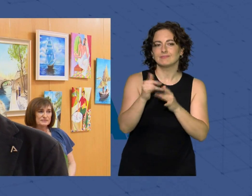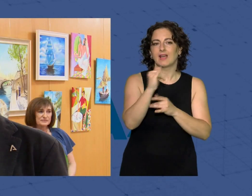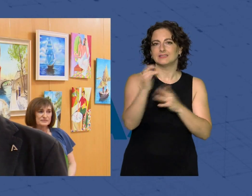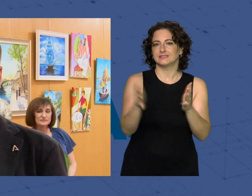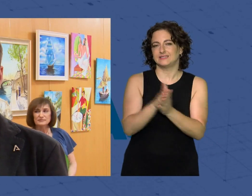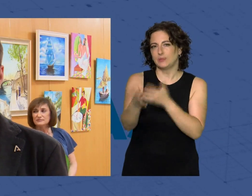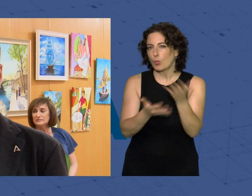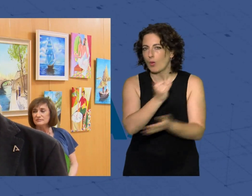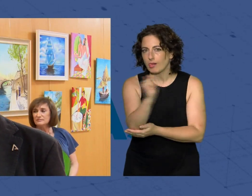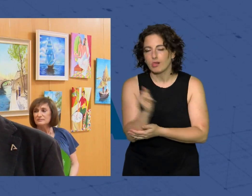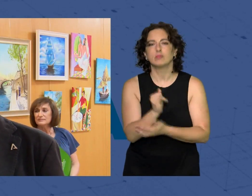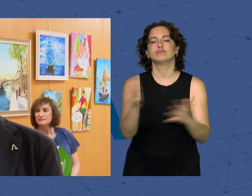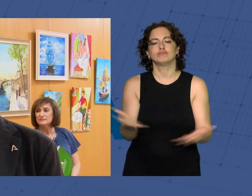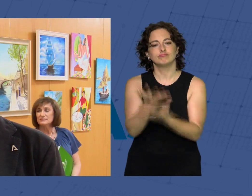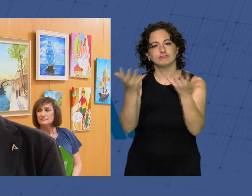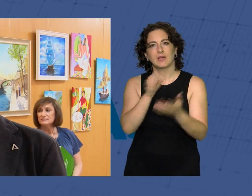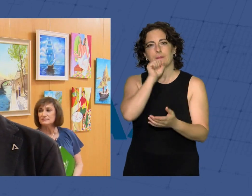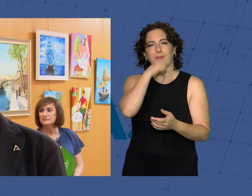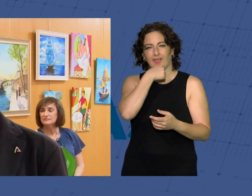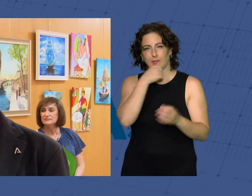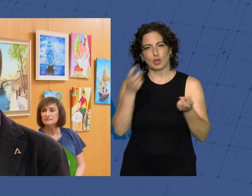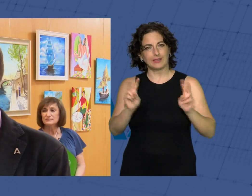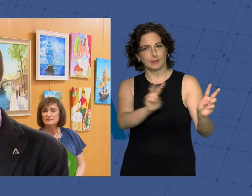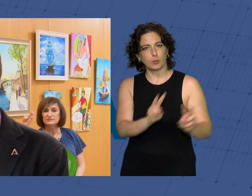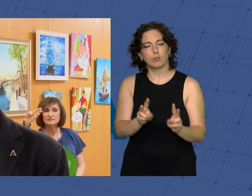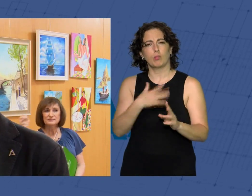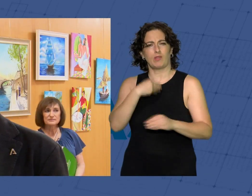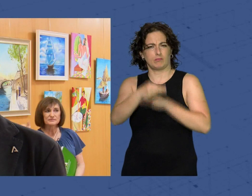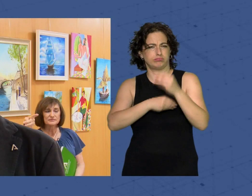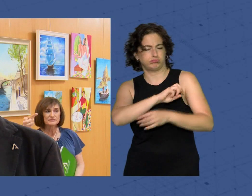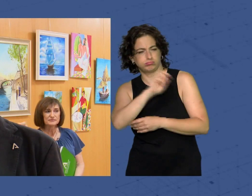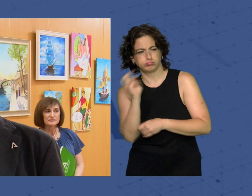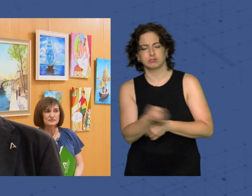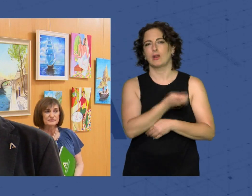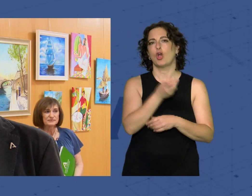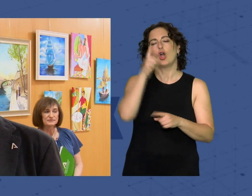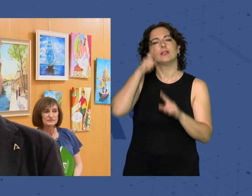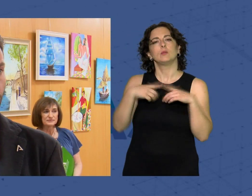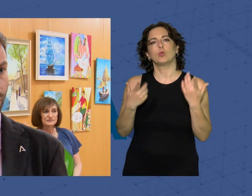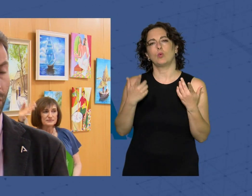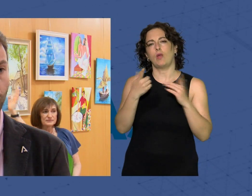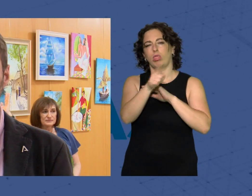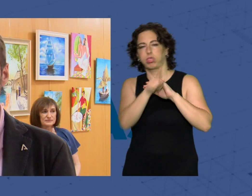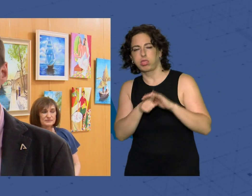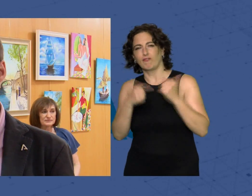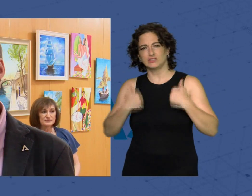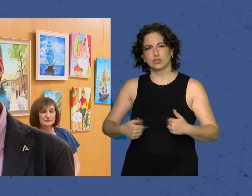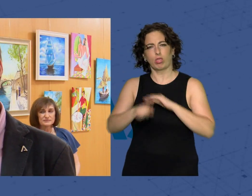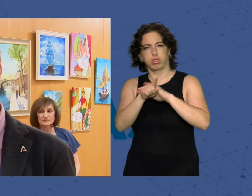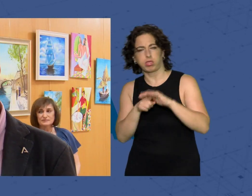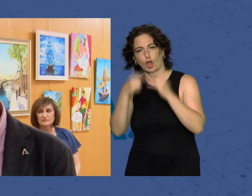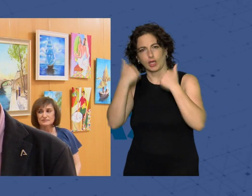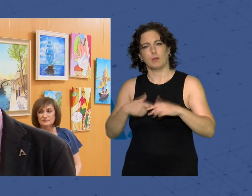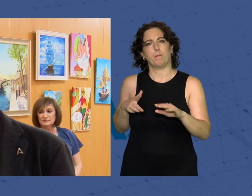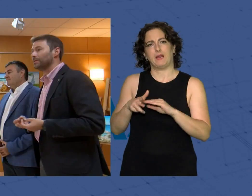estímulos en el que se promueve su envejecimiento activo que pueden hacer un montón de actividades para prevenir un deterioro físico y cognitivo y en la provincia